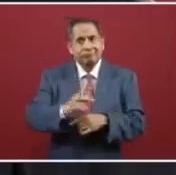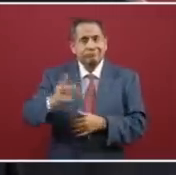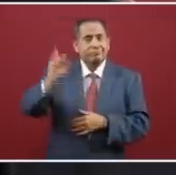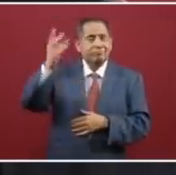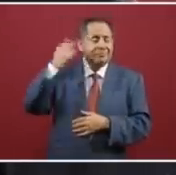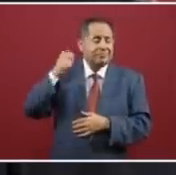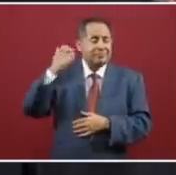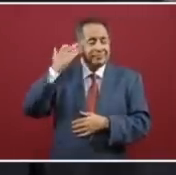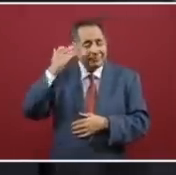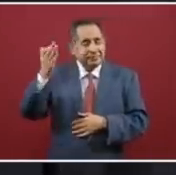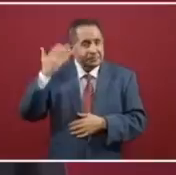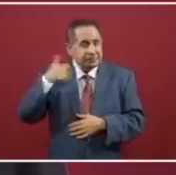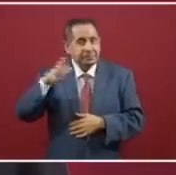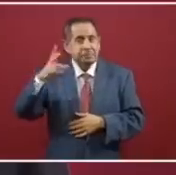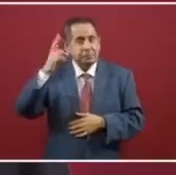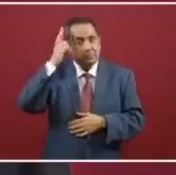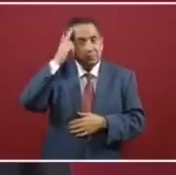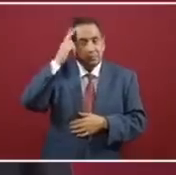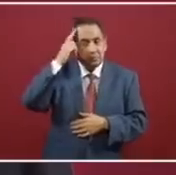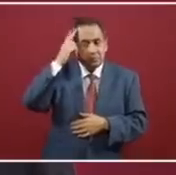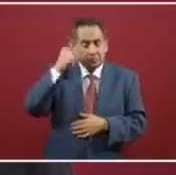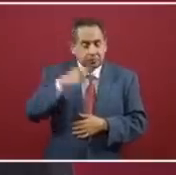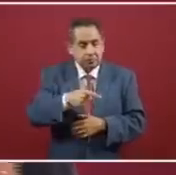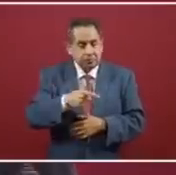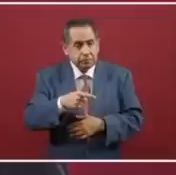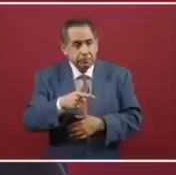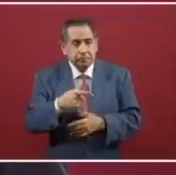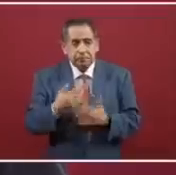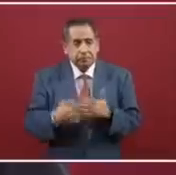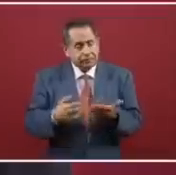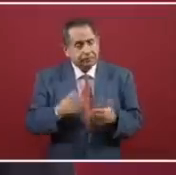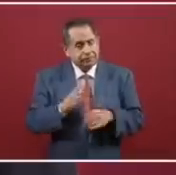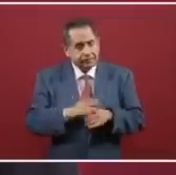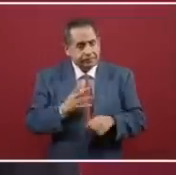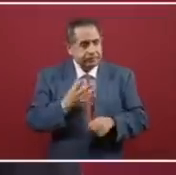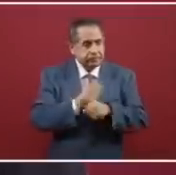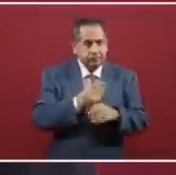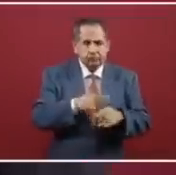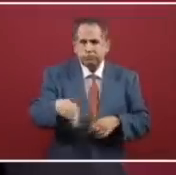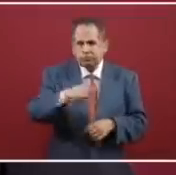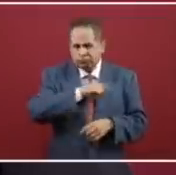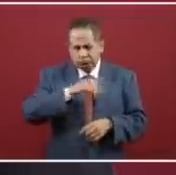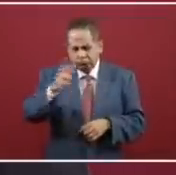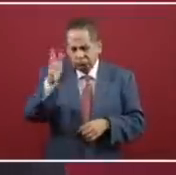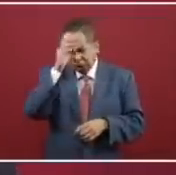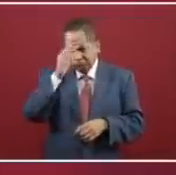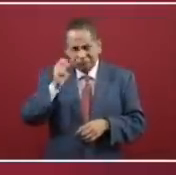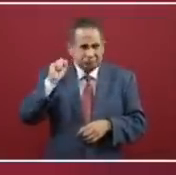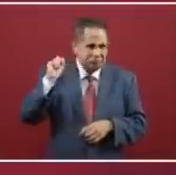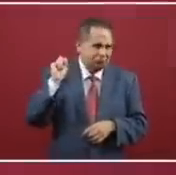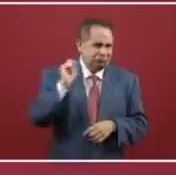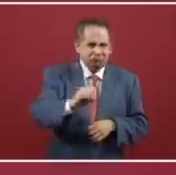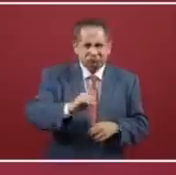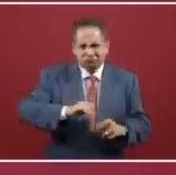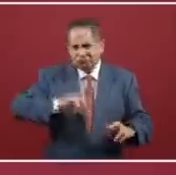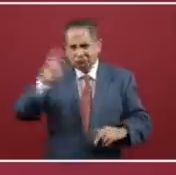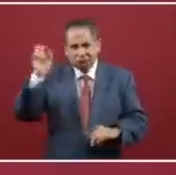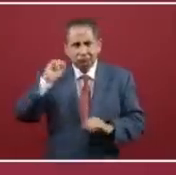época de porfirio díaz como no van a ser de acuerdo en la rehabilitación